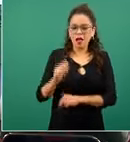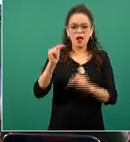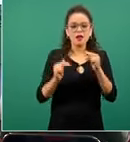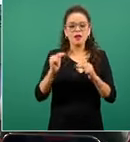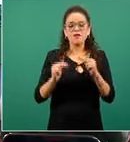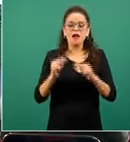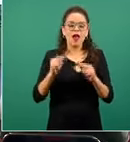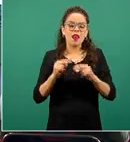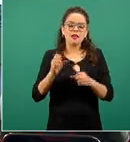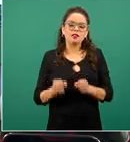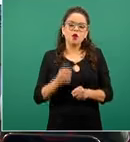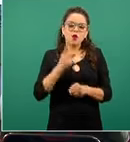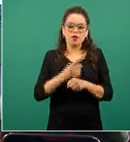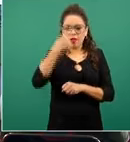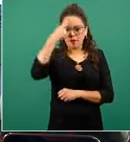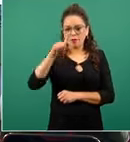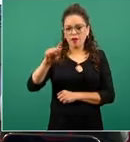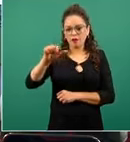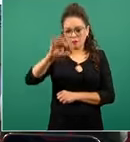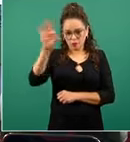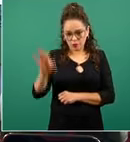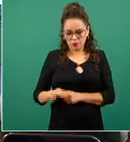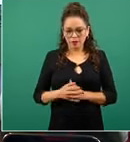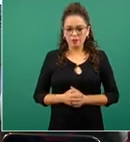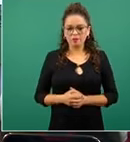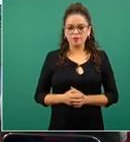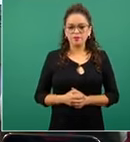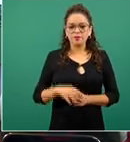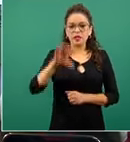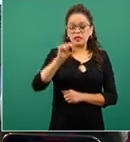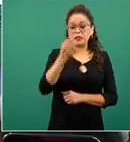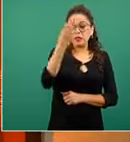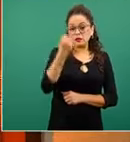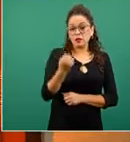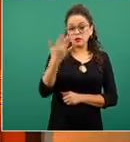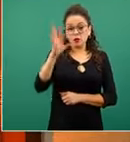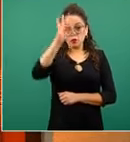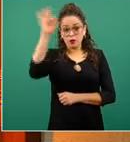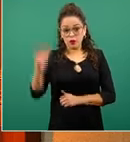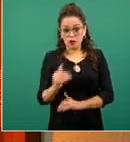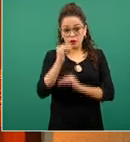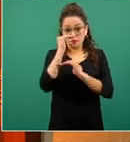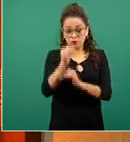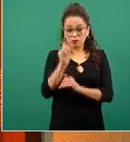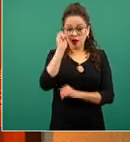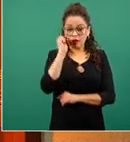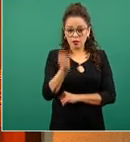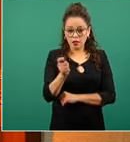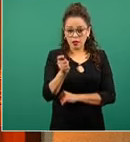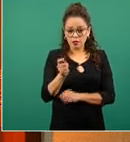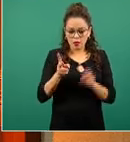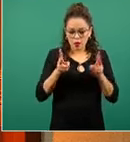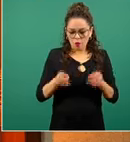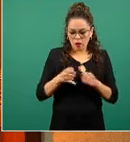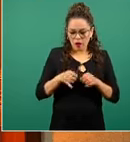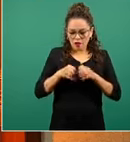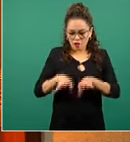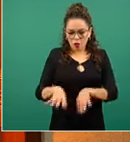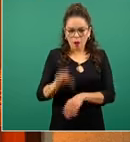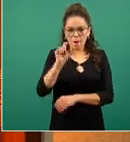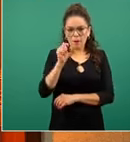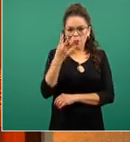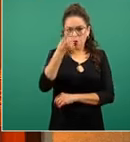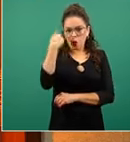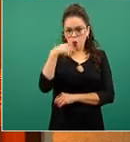Son 6 entidades que están entre el 69 y 50, que para efectos del corte de las últimas 24 horas no han